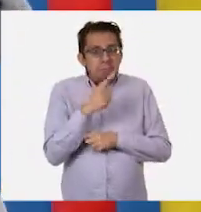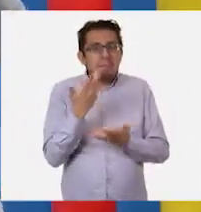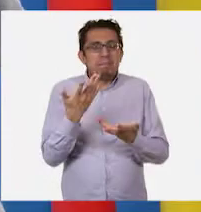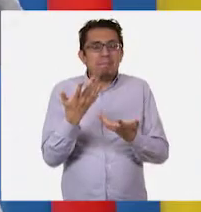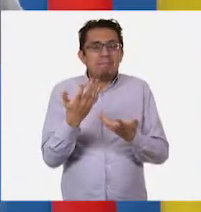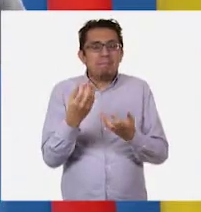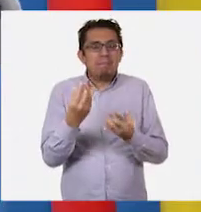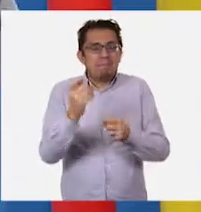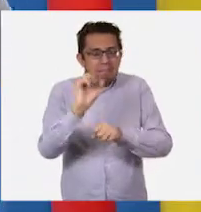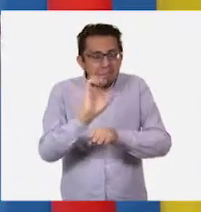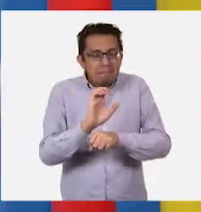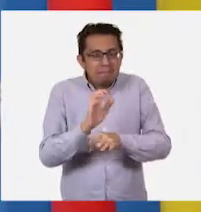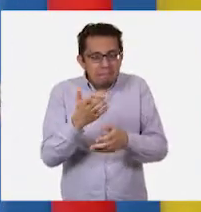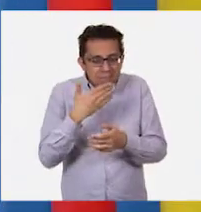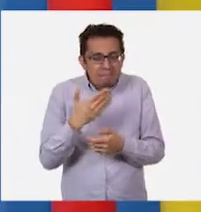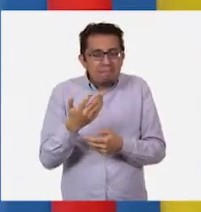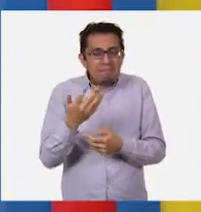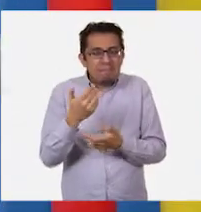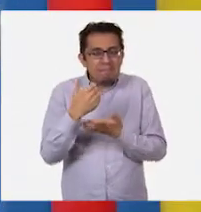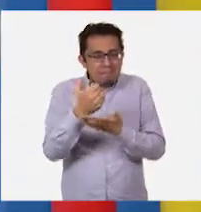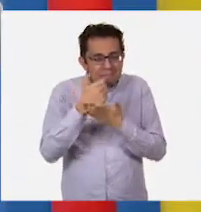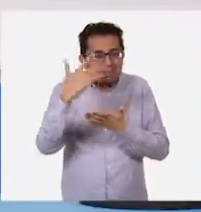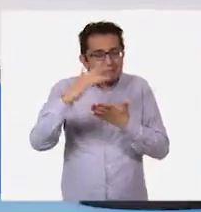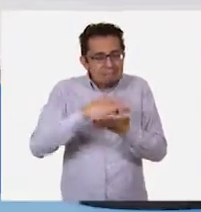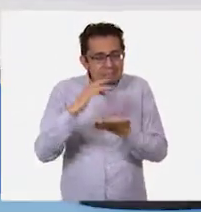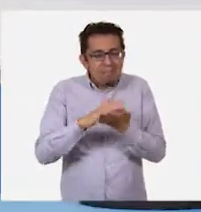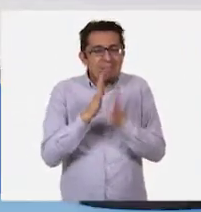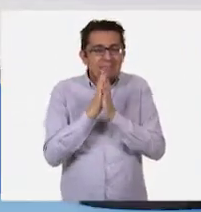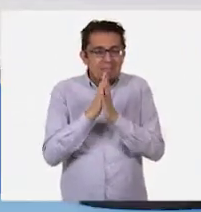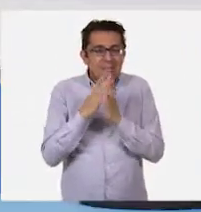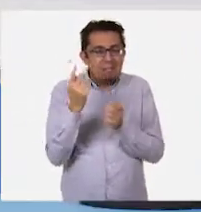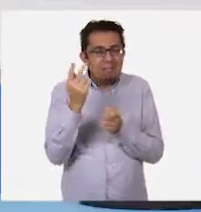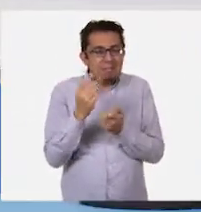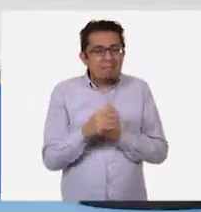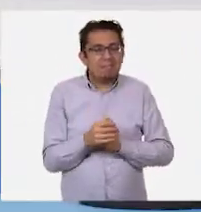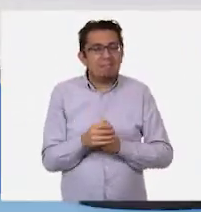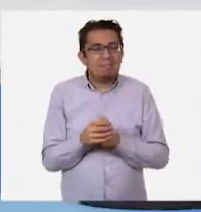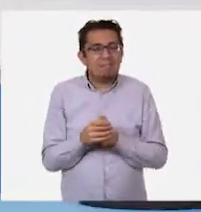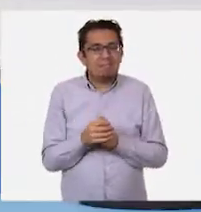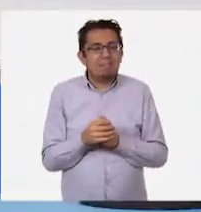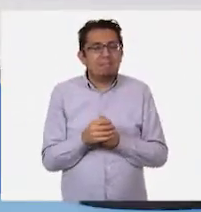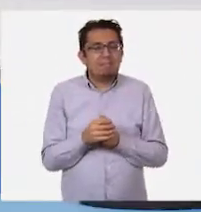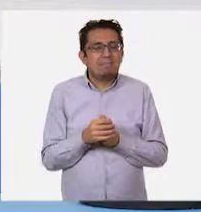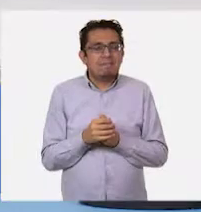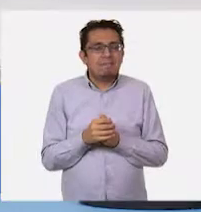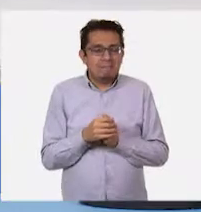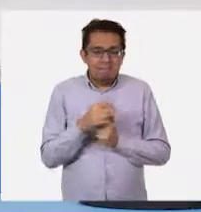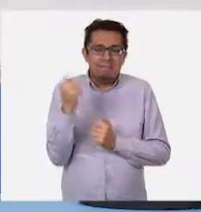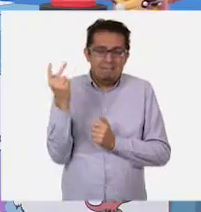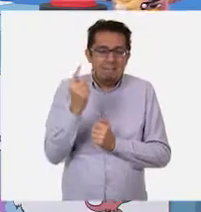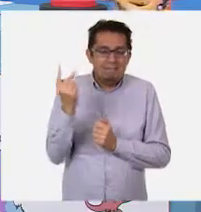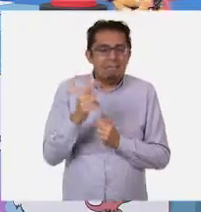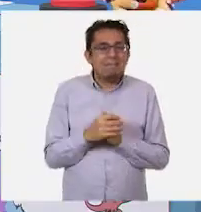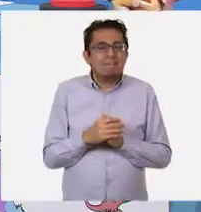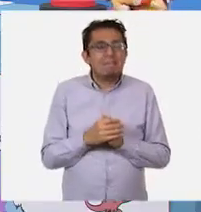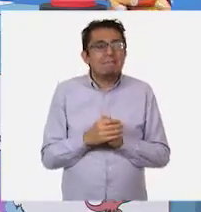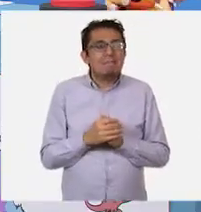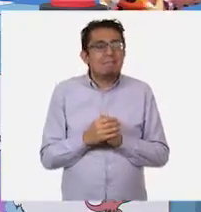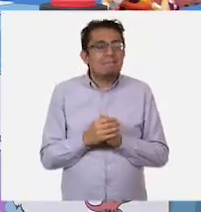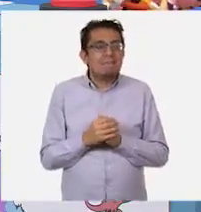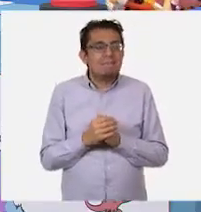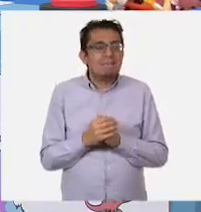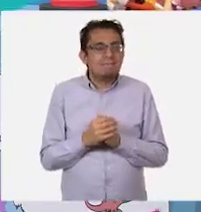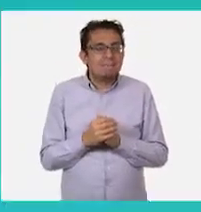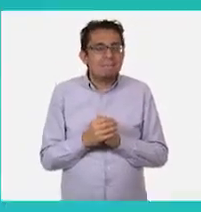vibras aquí al Foro de Ciencias Naturales a Jolisto y a mí. Sí. Mándenlas. A Juan Carlos y a mí. Bien, es momento